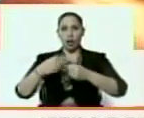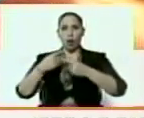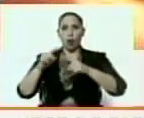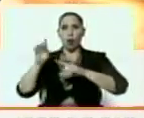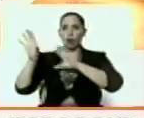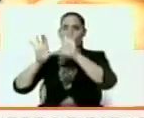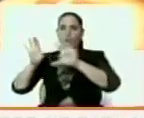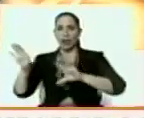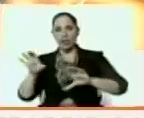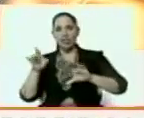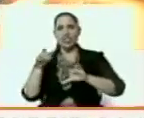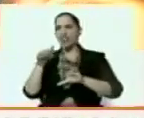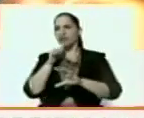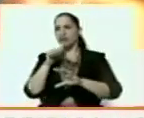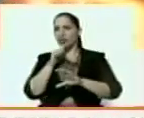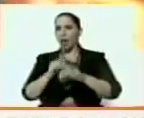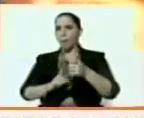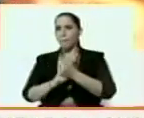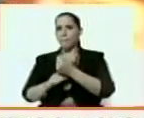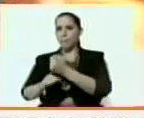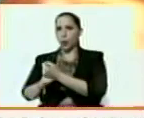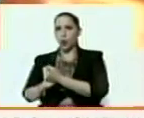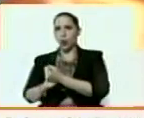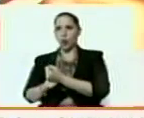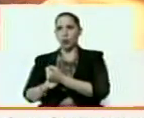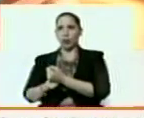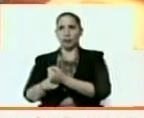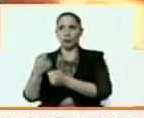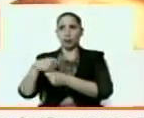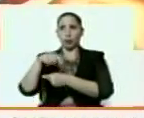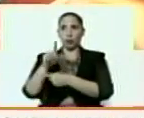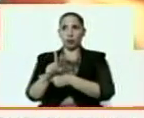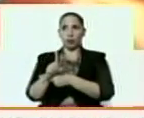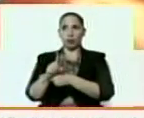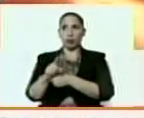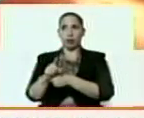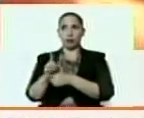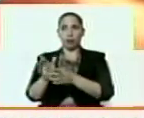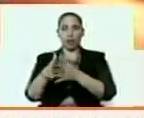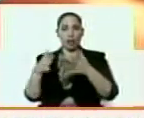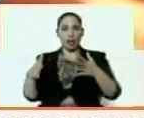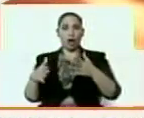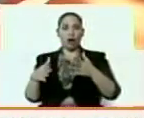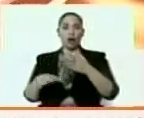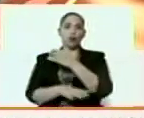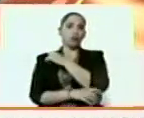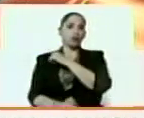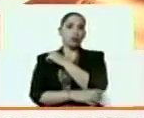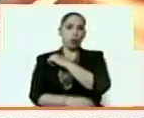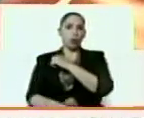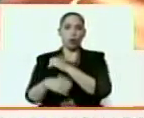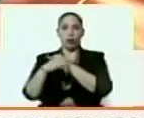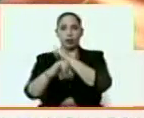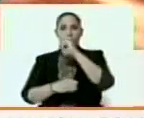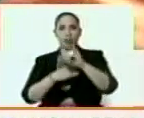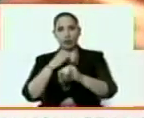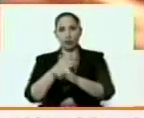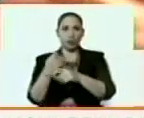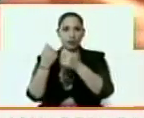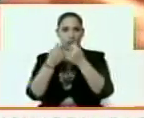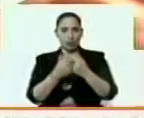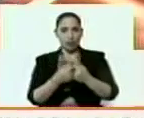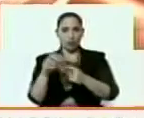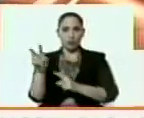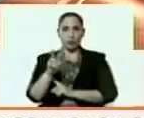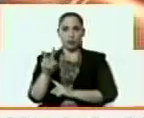está sirviendo de, digamos, protagonista de este gran despojo internacional de los activos de Petróleos de Venezuela es